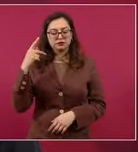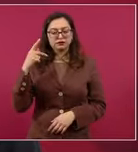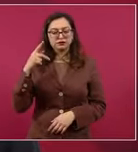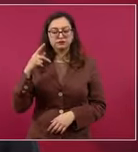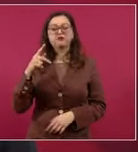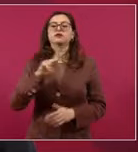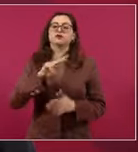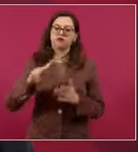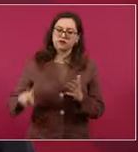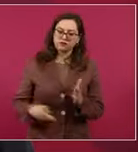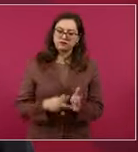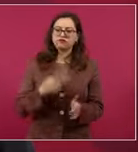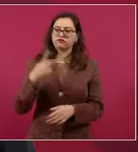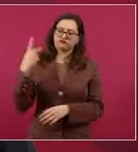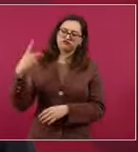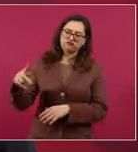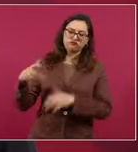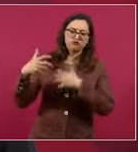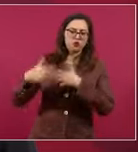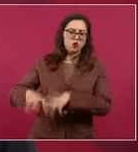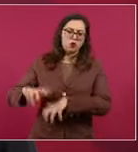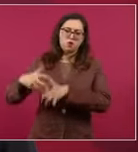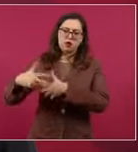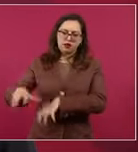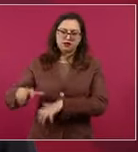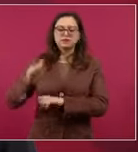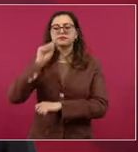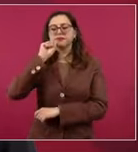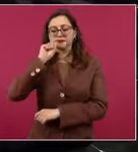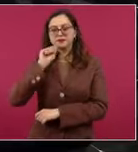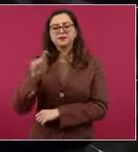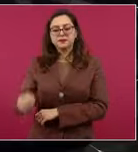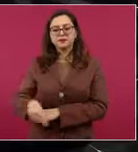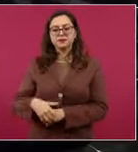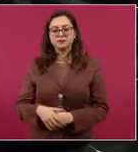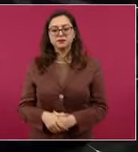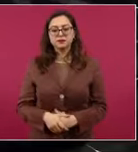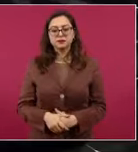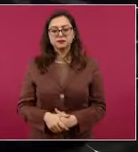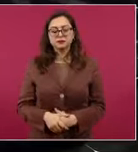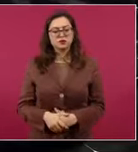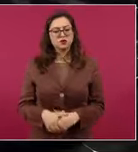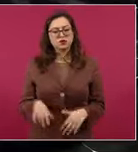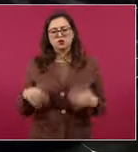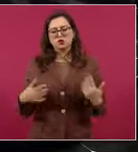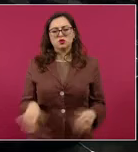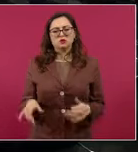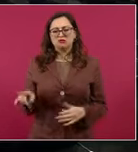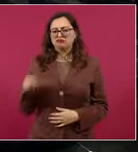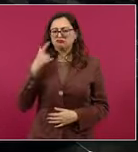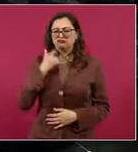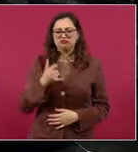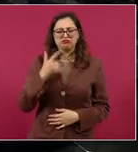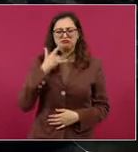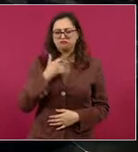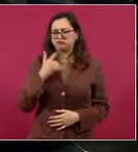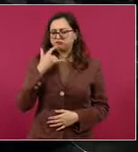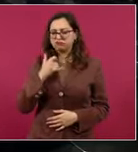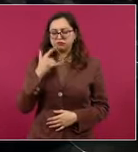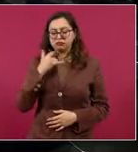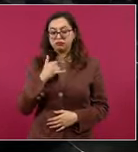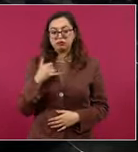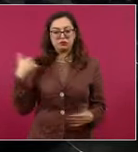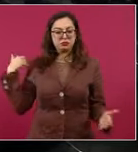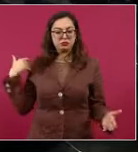posteriormente su movilización. Entonces, muy lamentable su